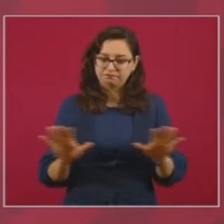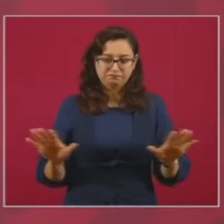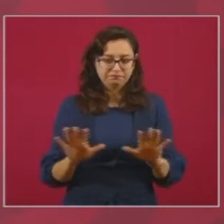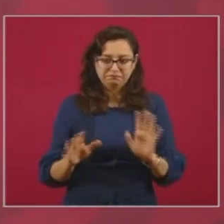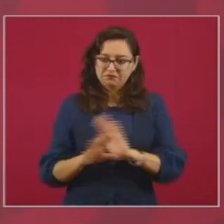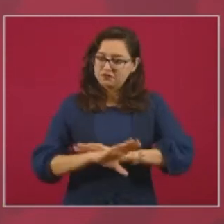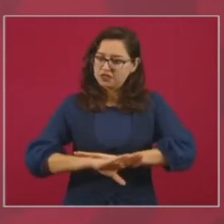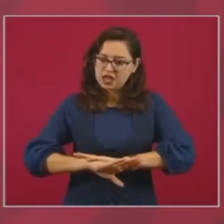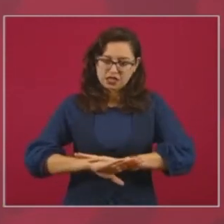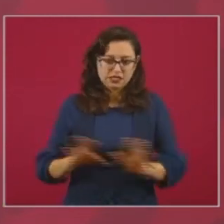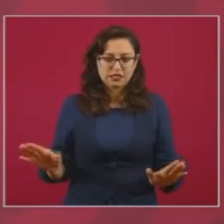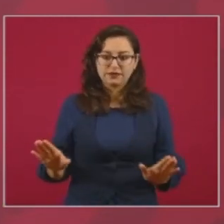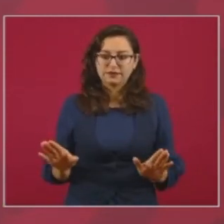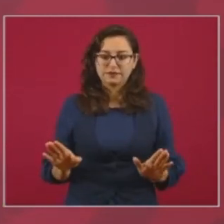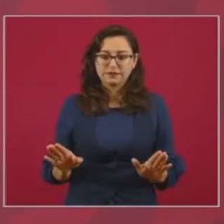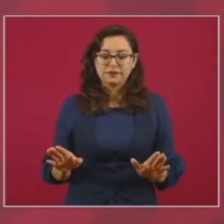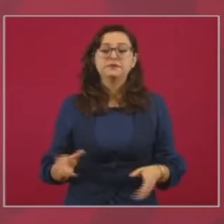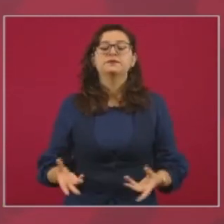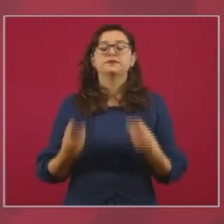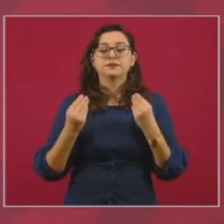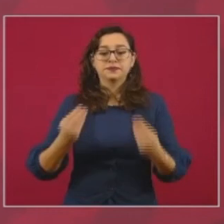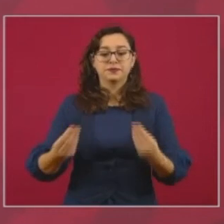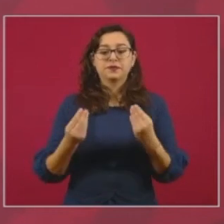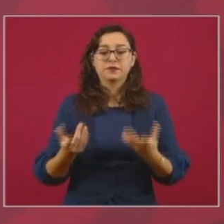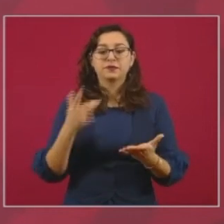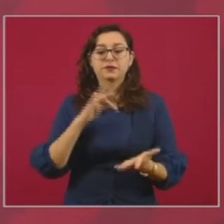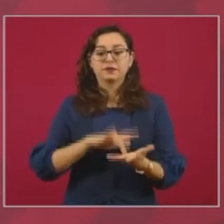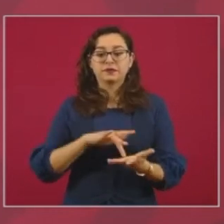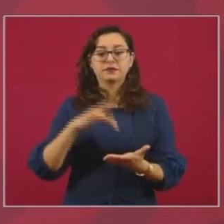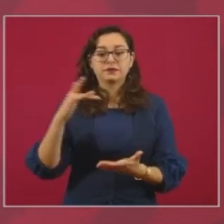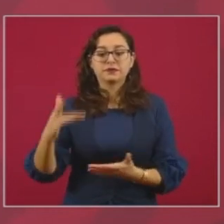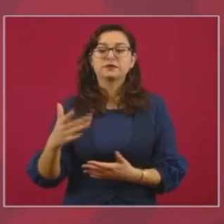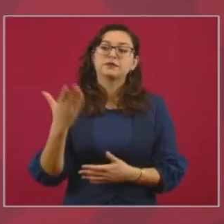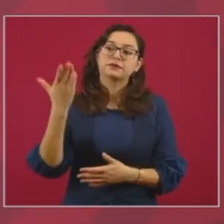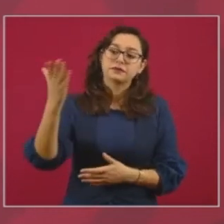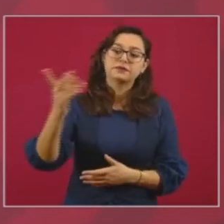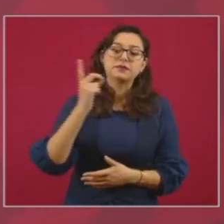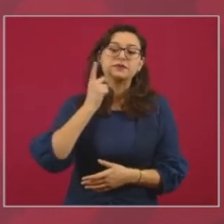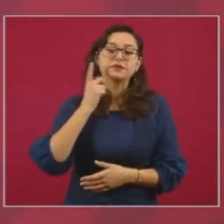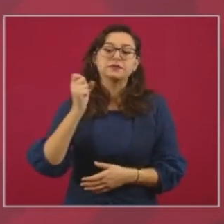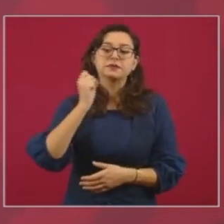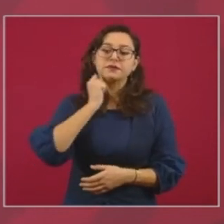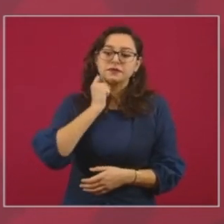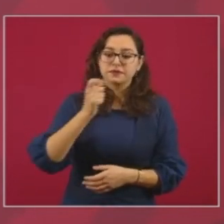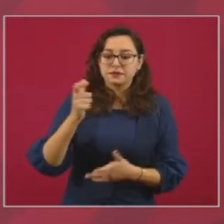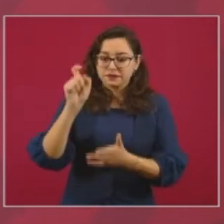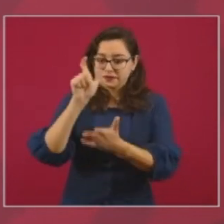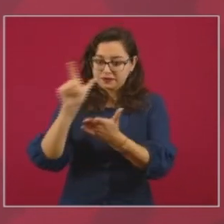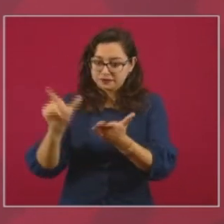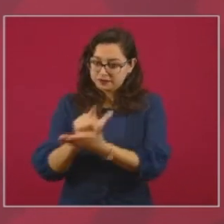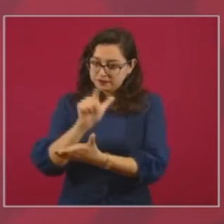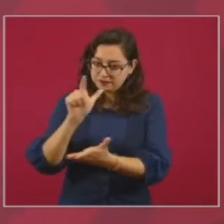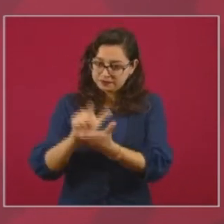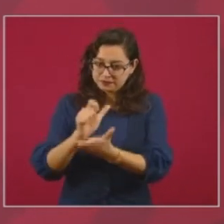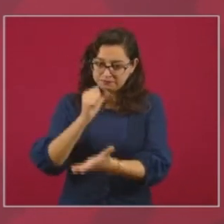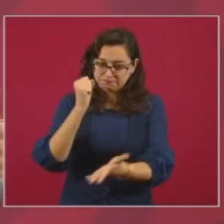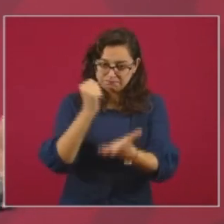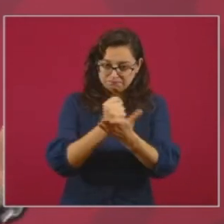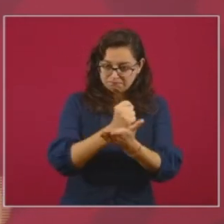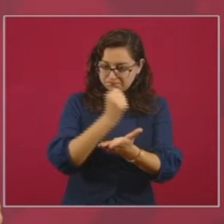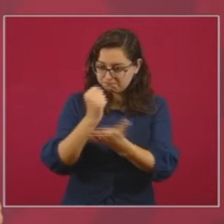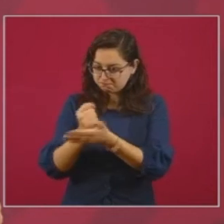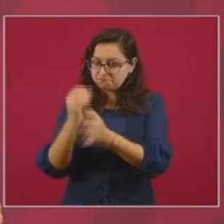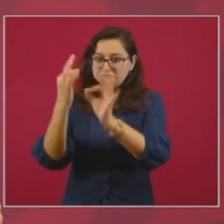Entonces, agradezco mucho a los legisladores el que se hayan